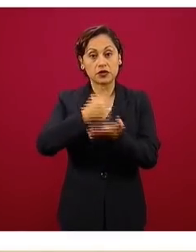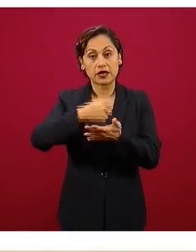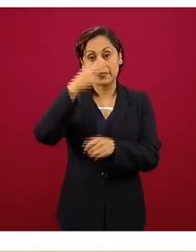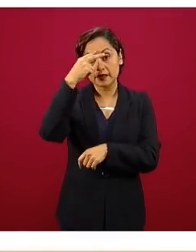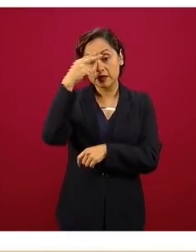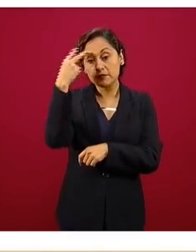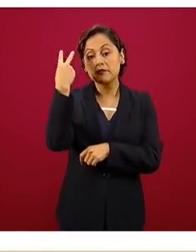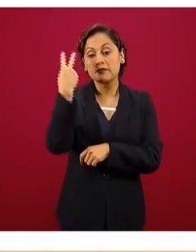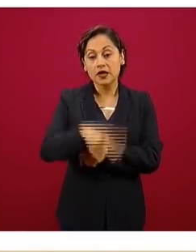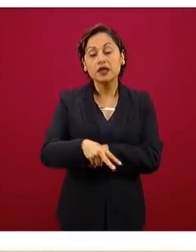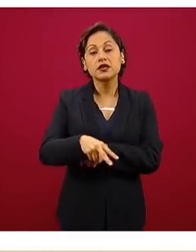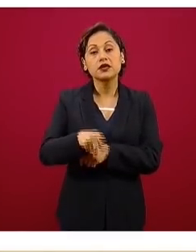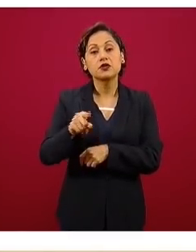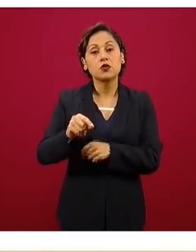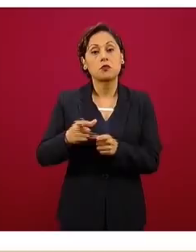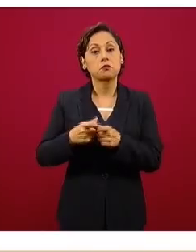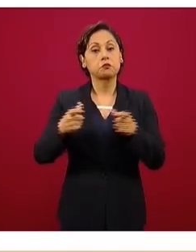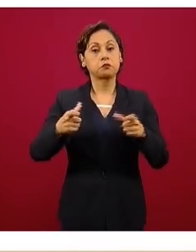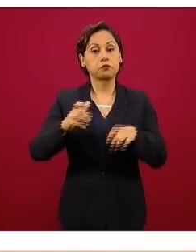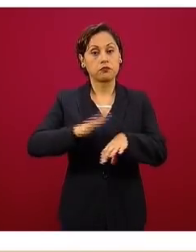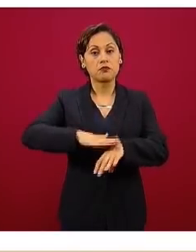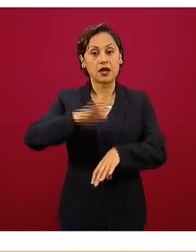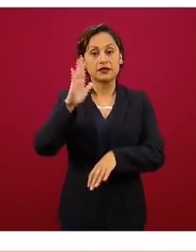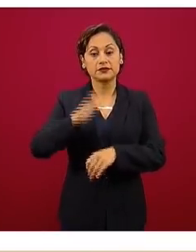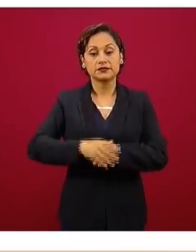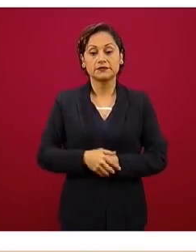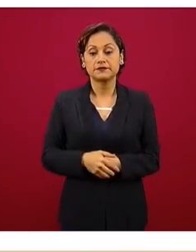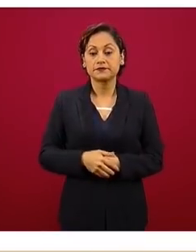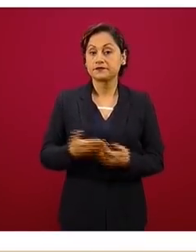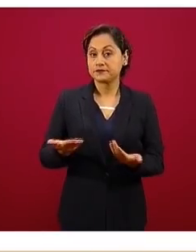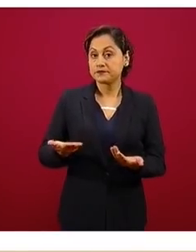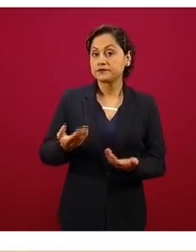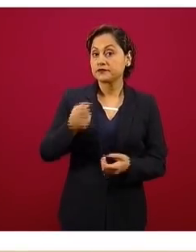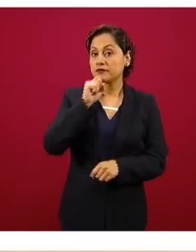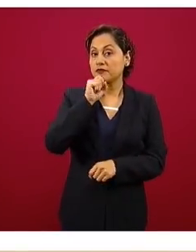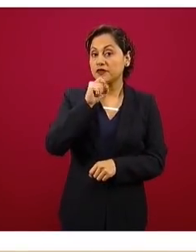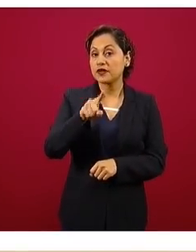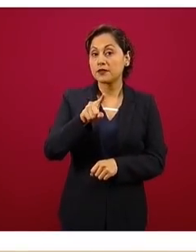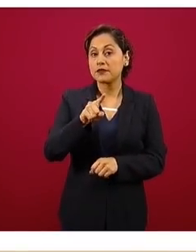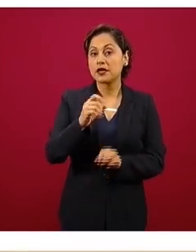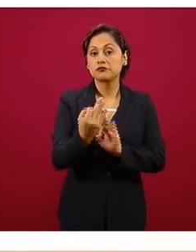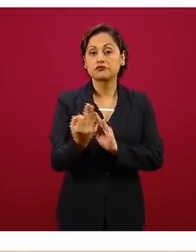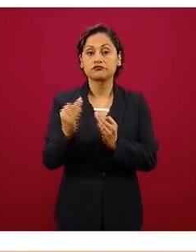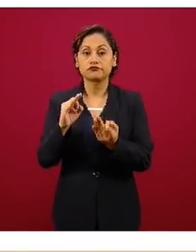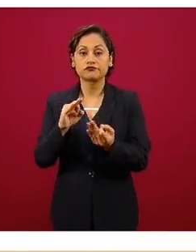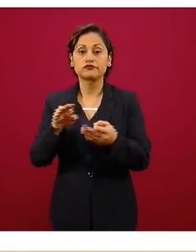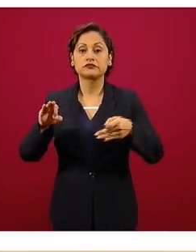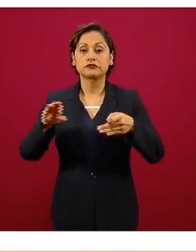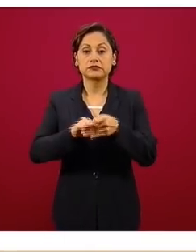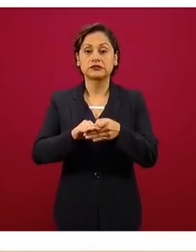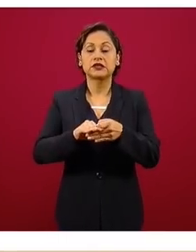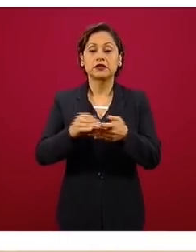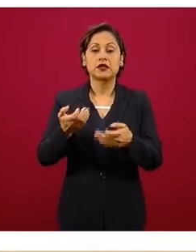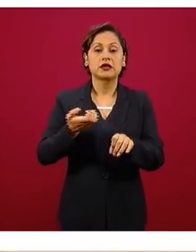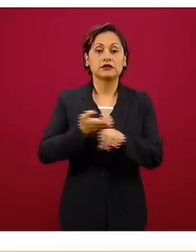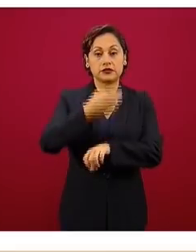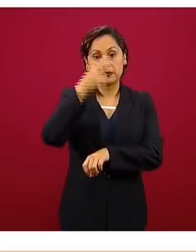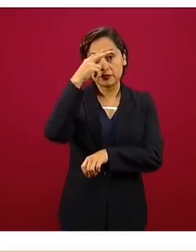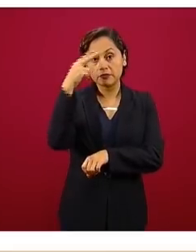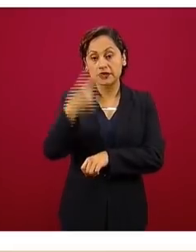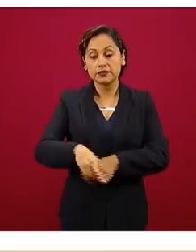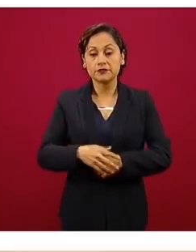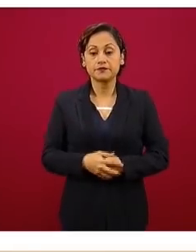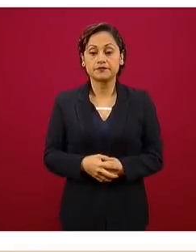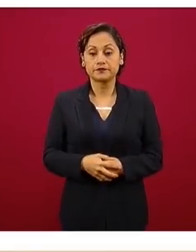la mitad de los casos acumulados, tanto en la Ciudad de México como en los municipios conurbados del Estado de México. En